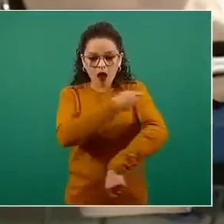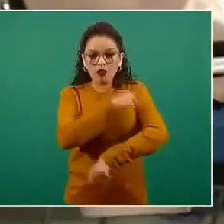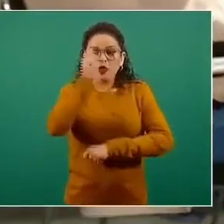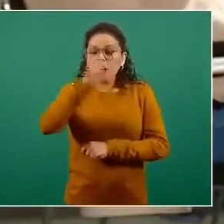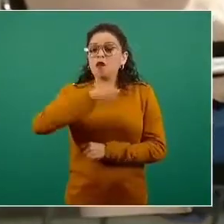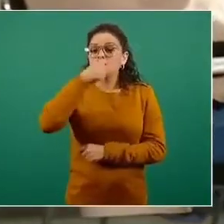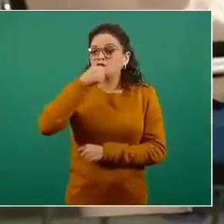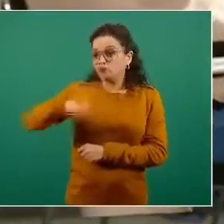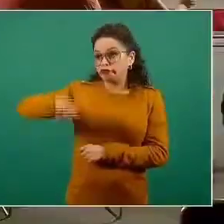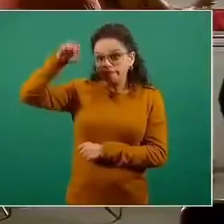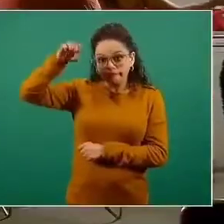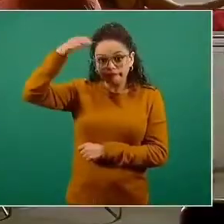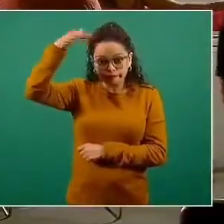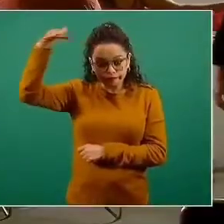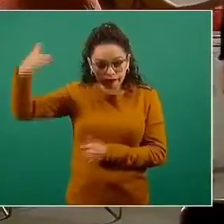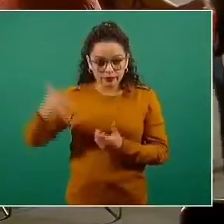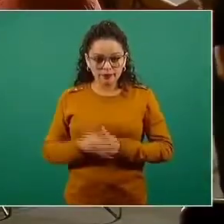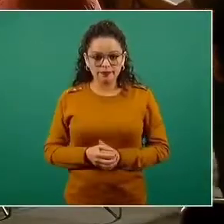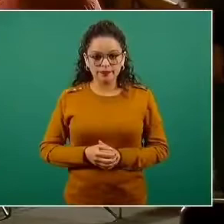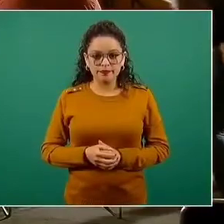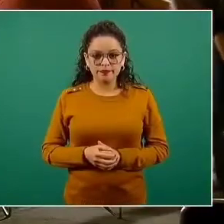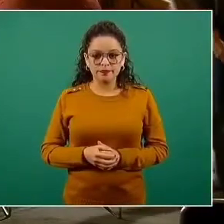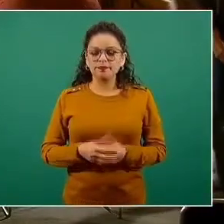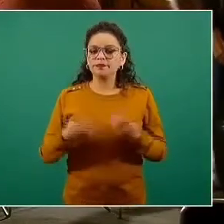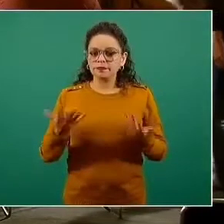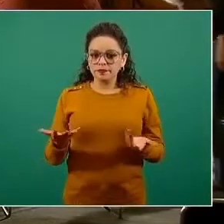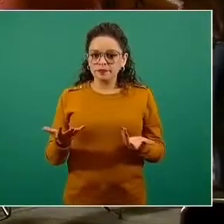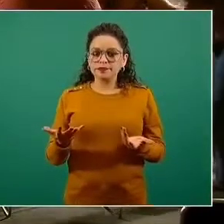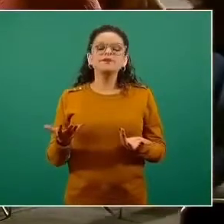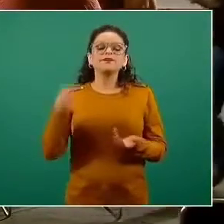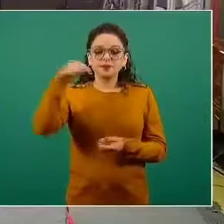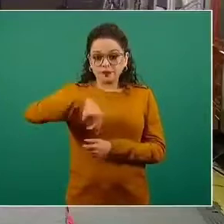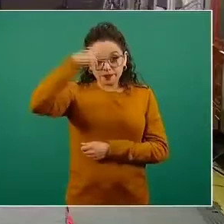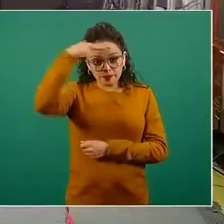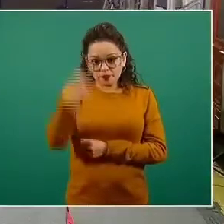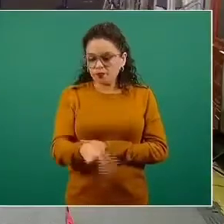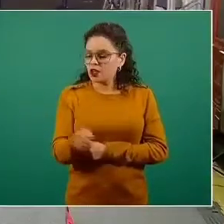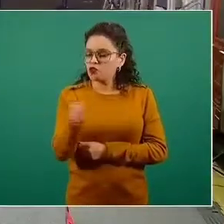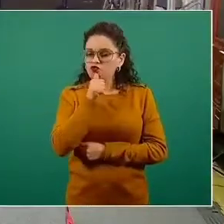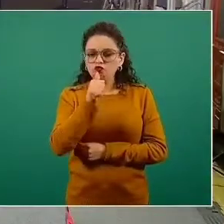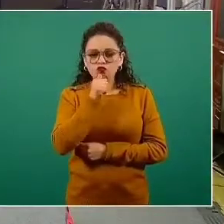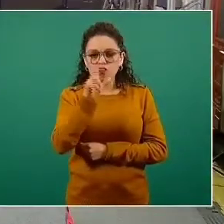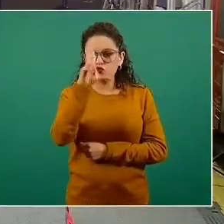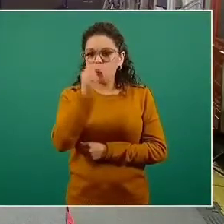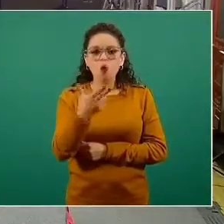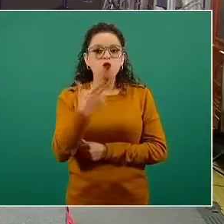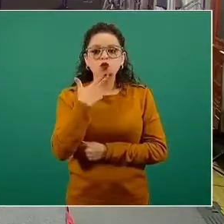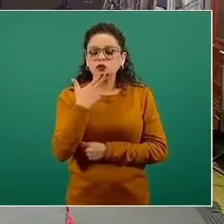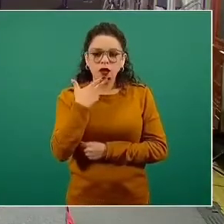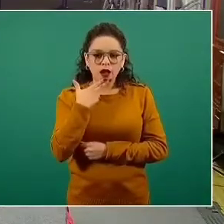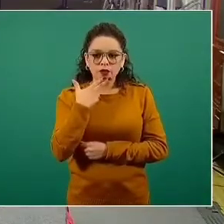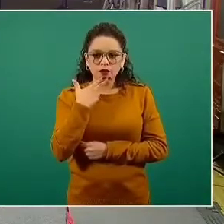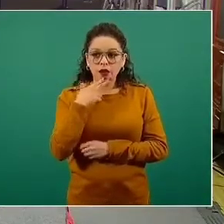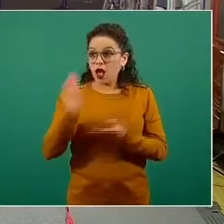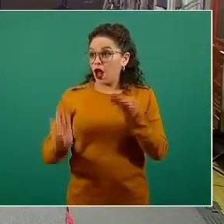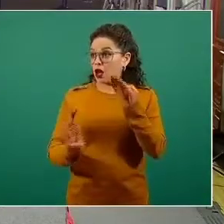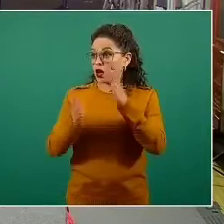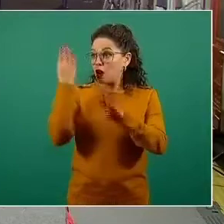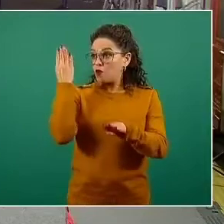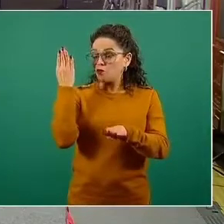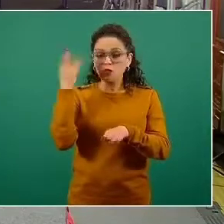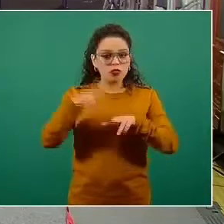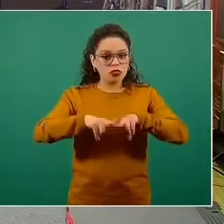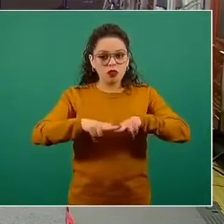en México? Gracias. En México no la estamos utilizando todavía y no estamos en espera, nadie en el mundo en espera de